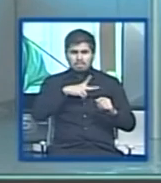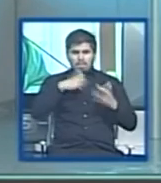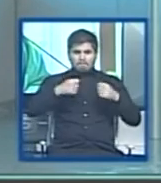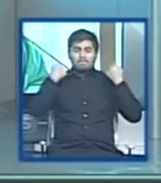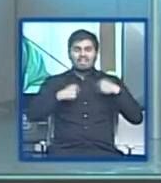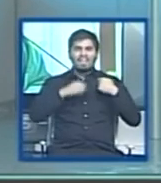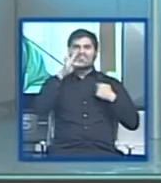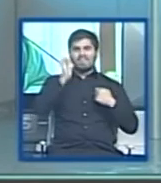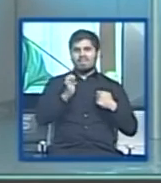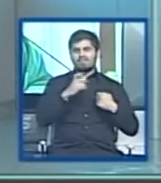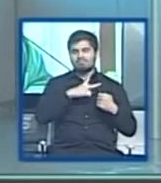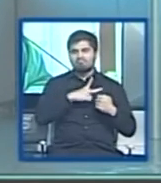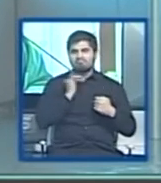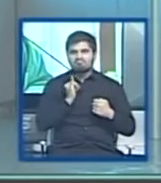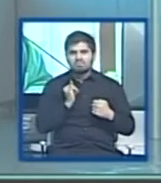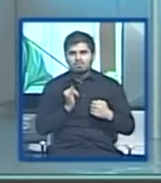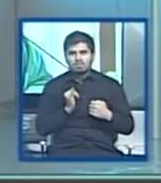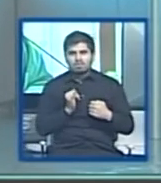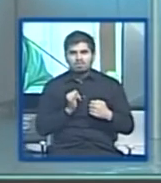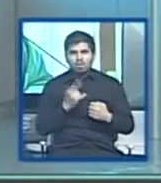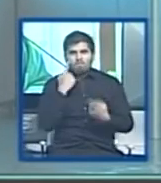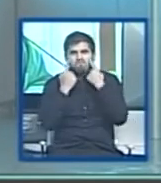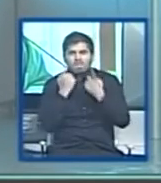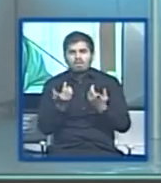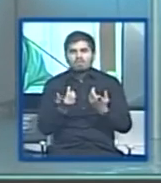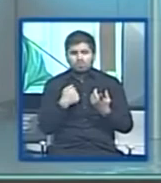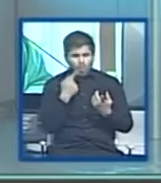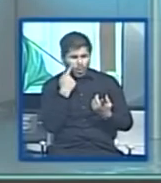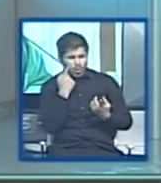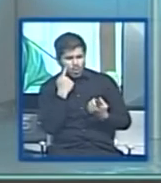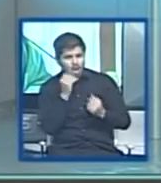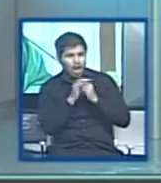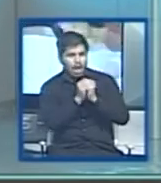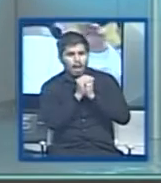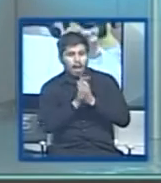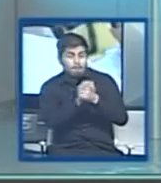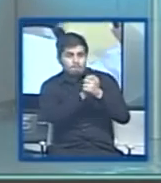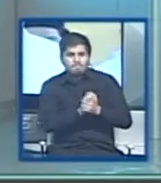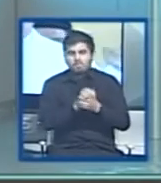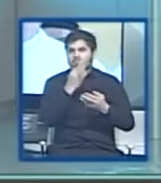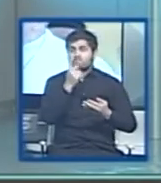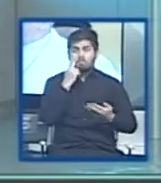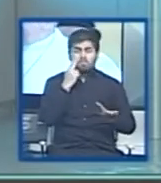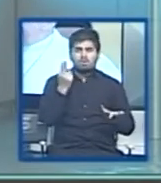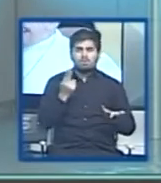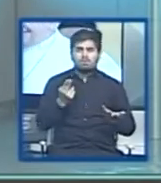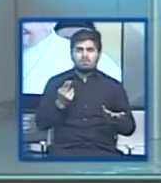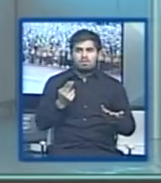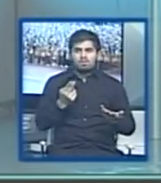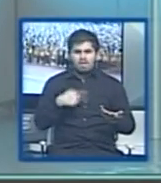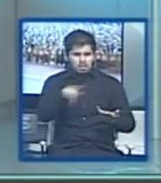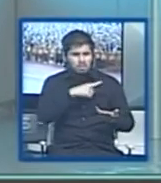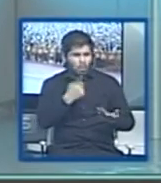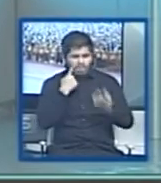Es increíble, pero yo conozco incluso amigos, tienen problemas y son